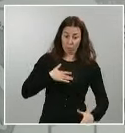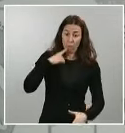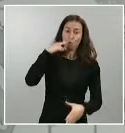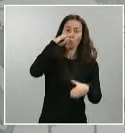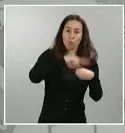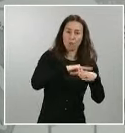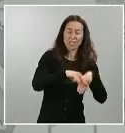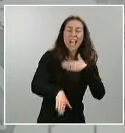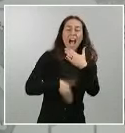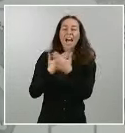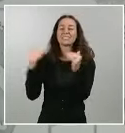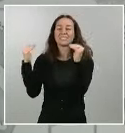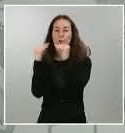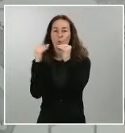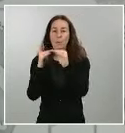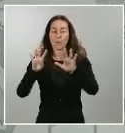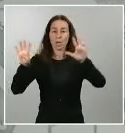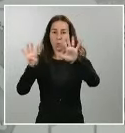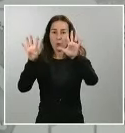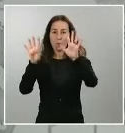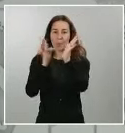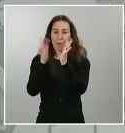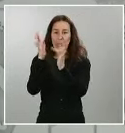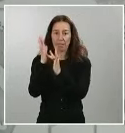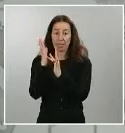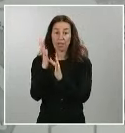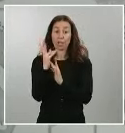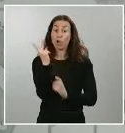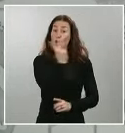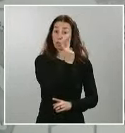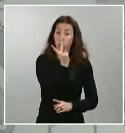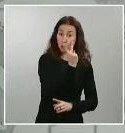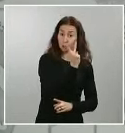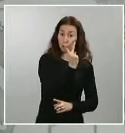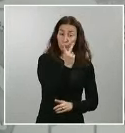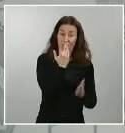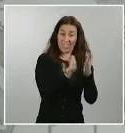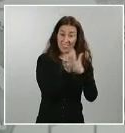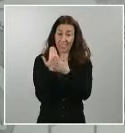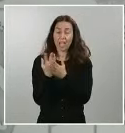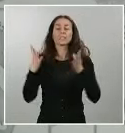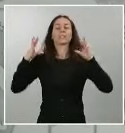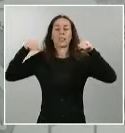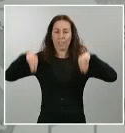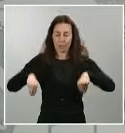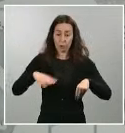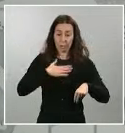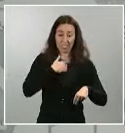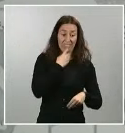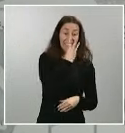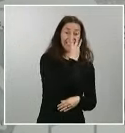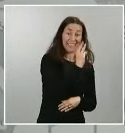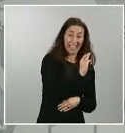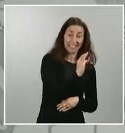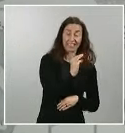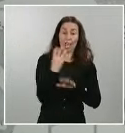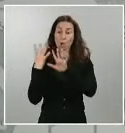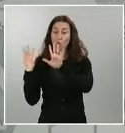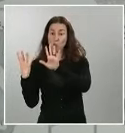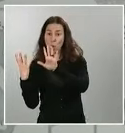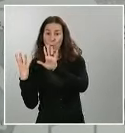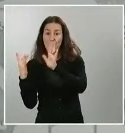jueves 9 de abril, ambos inclusive, del 30 de marzo al 9 de abril. Durante los